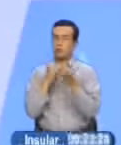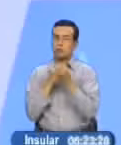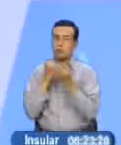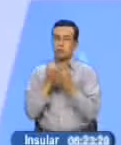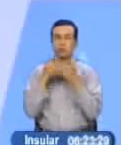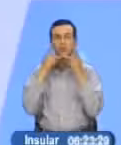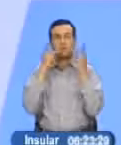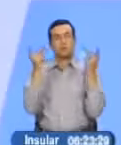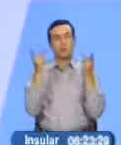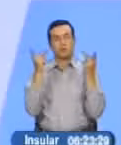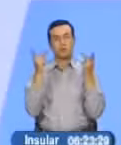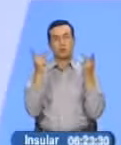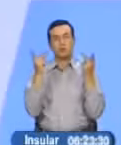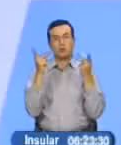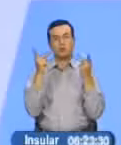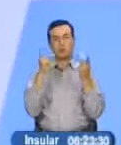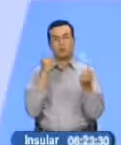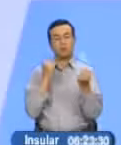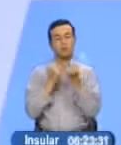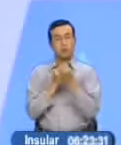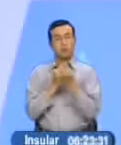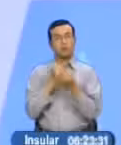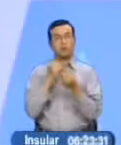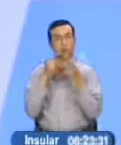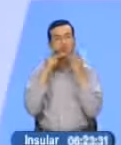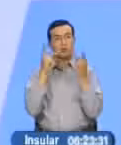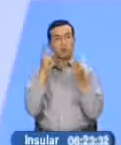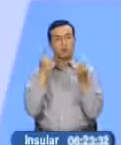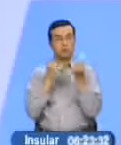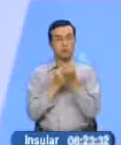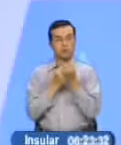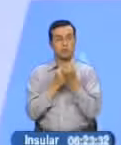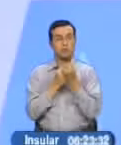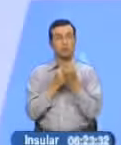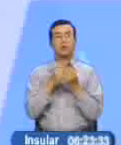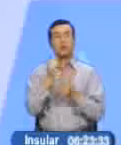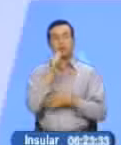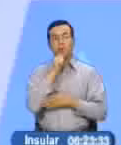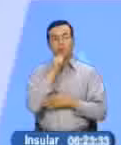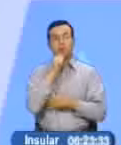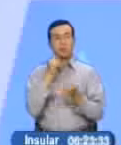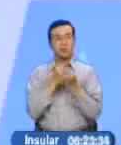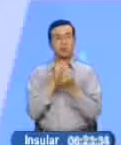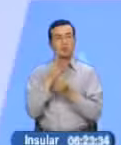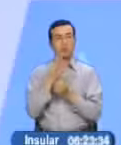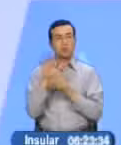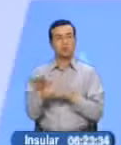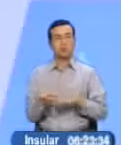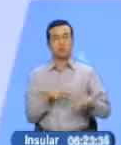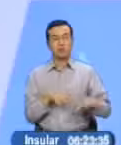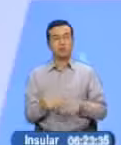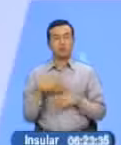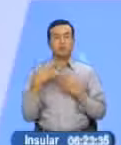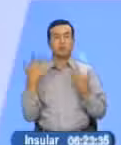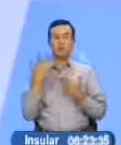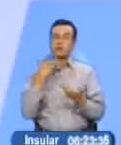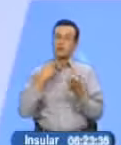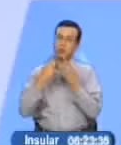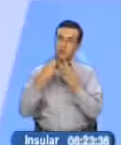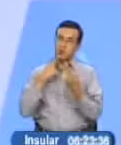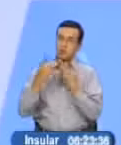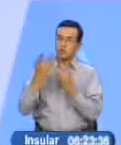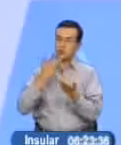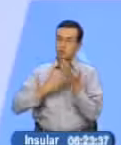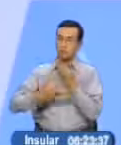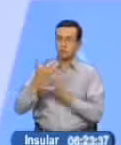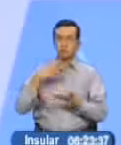sector público tiene que poner las facilidades para que el sector privado pueda ejercer su actividad. Y a través de un diálogo, de una